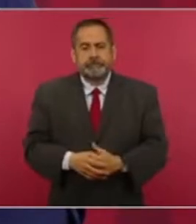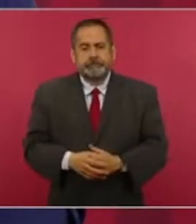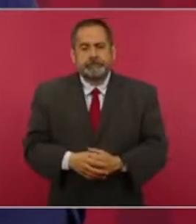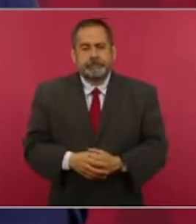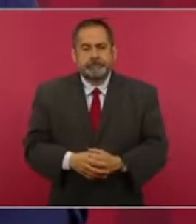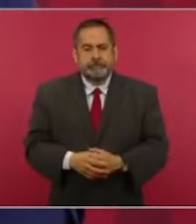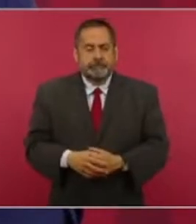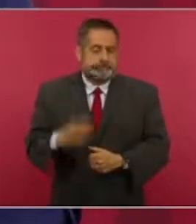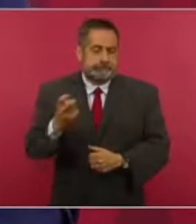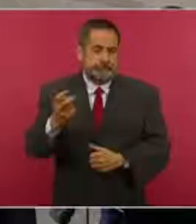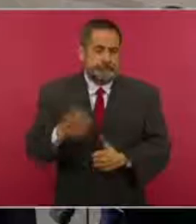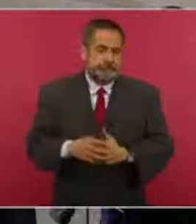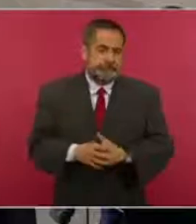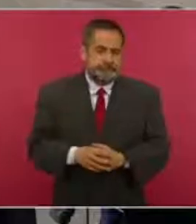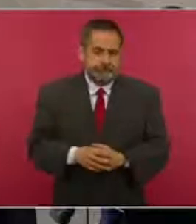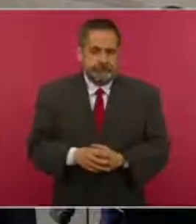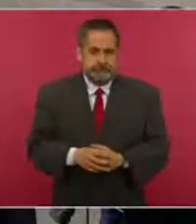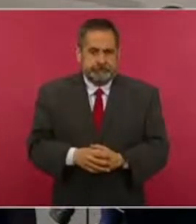Entonces,